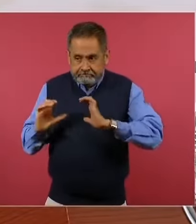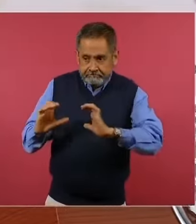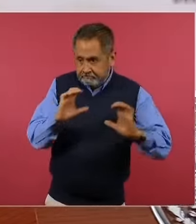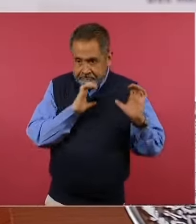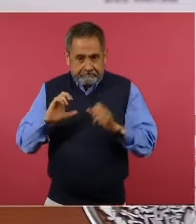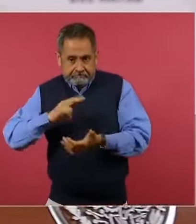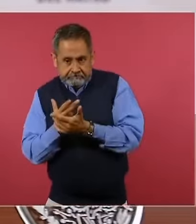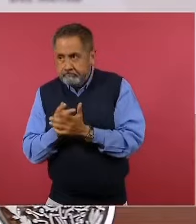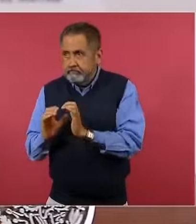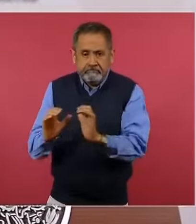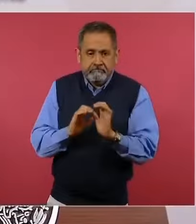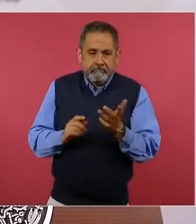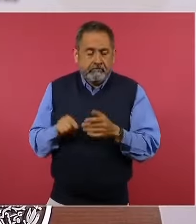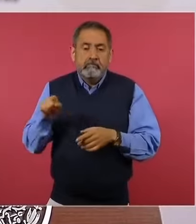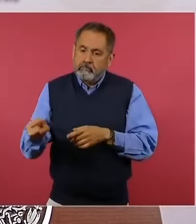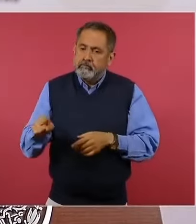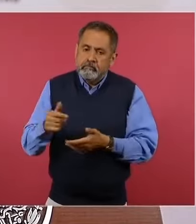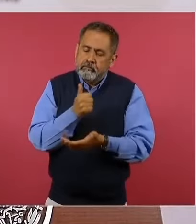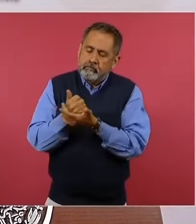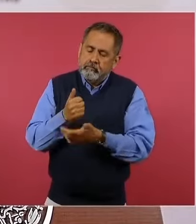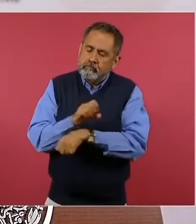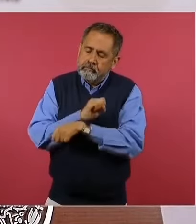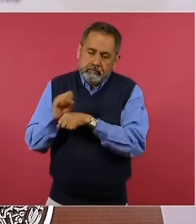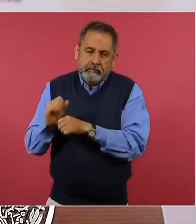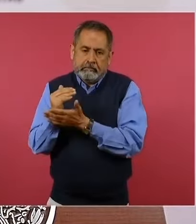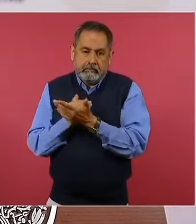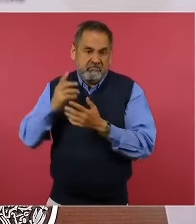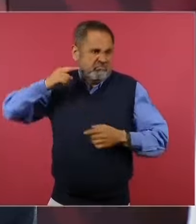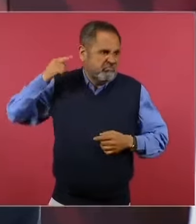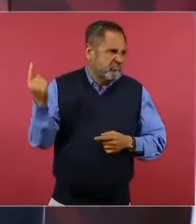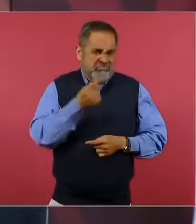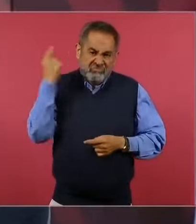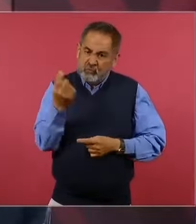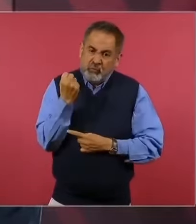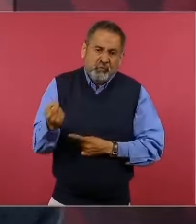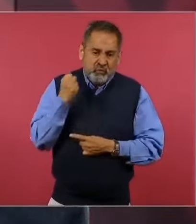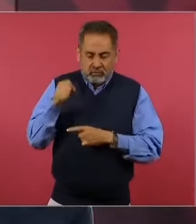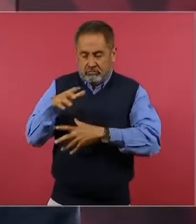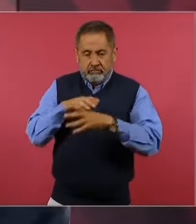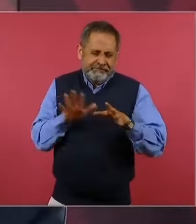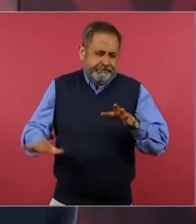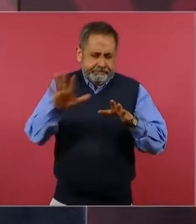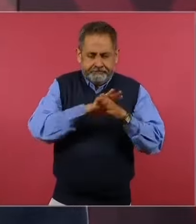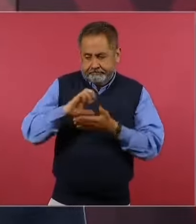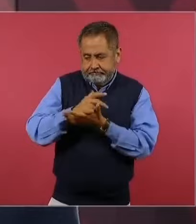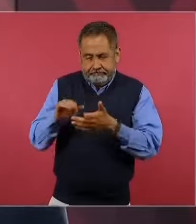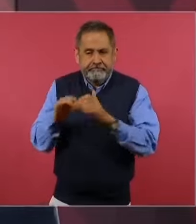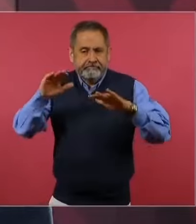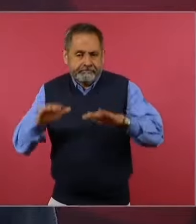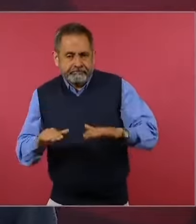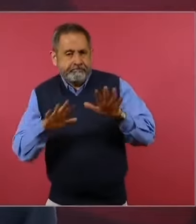Chetumal, que es frágil ante este tipo de fenómenos, toda esa zona que es